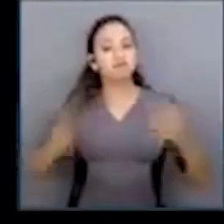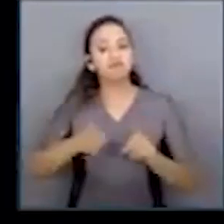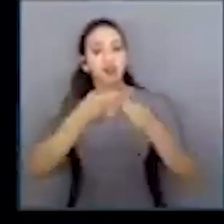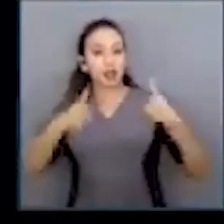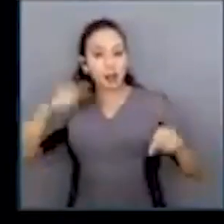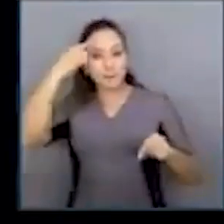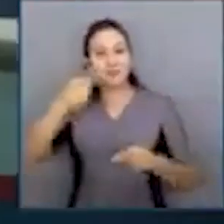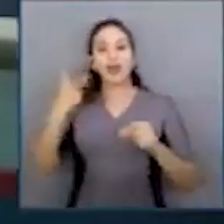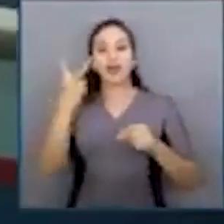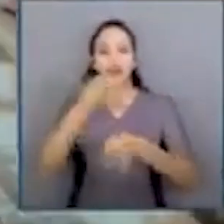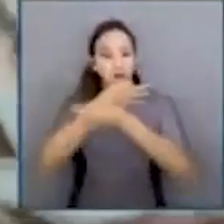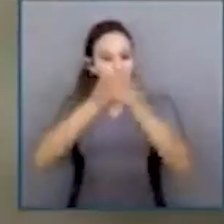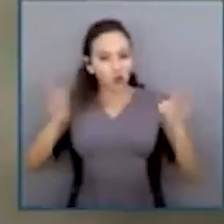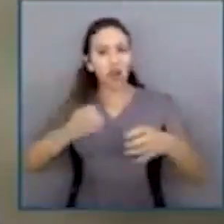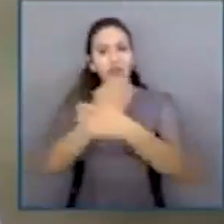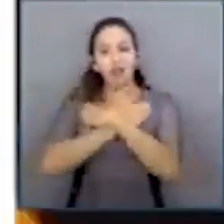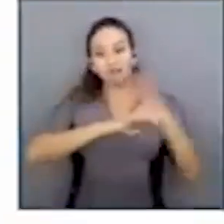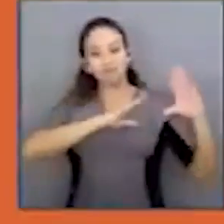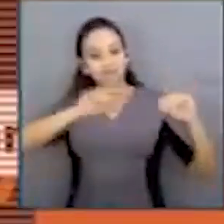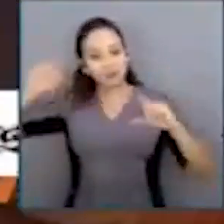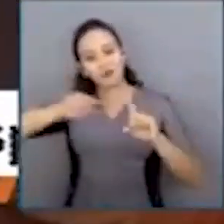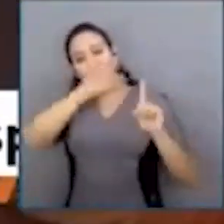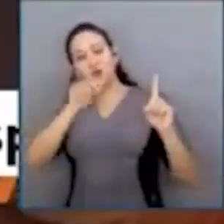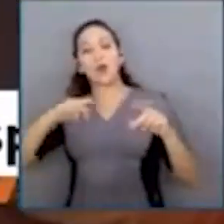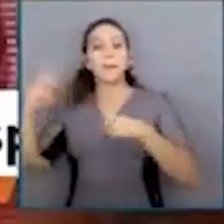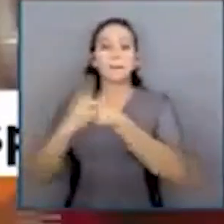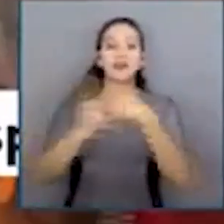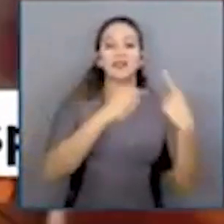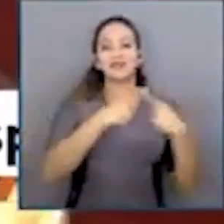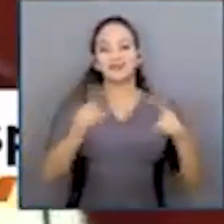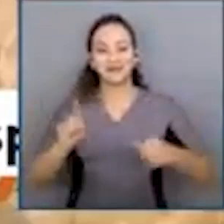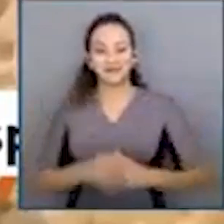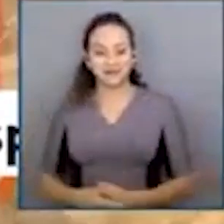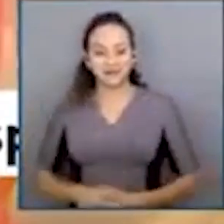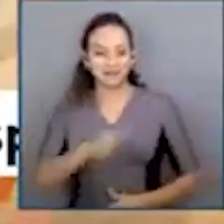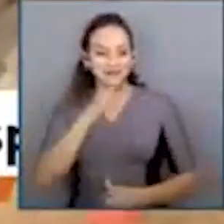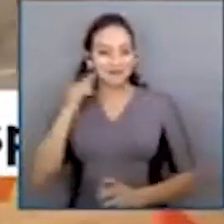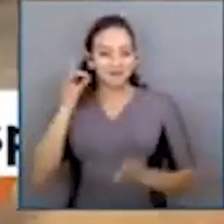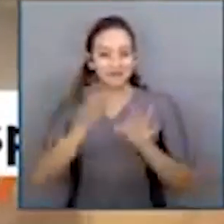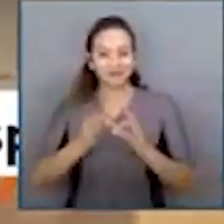educativa y cultural en la región para el canal del poder judicial de la federación Mario López Peña